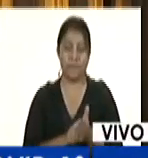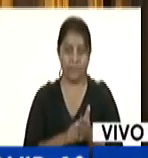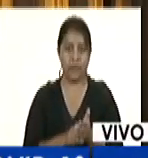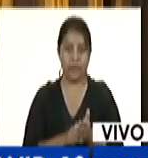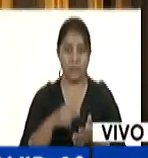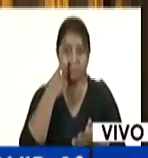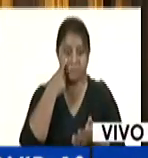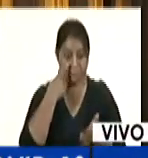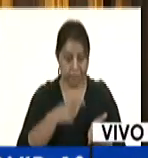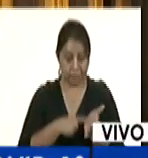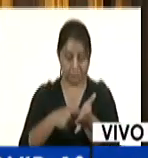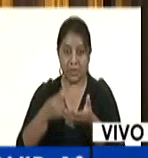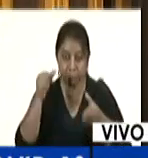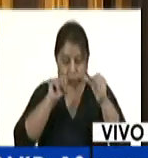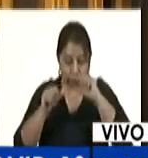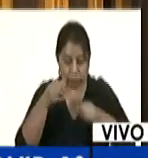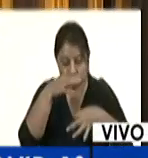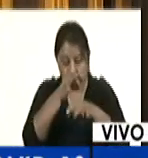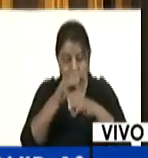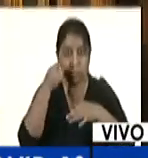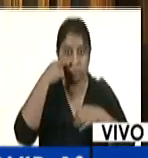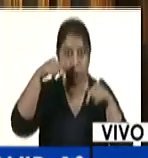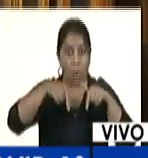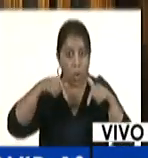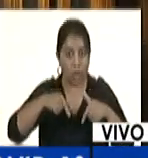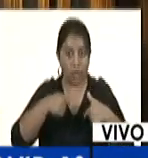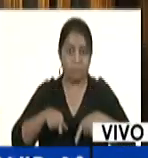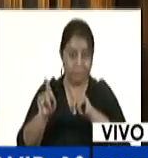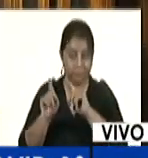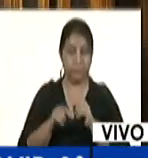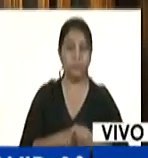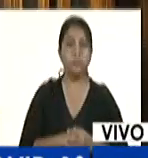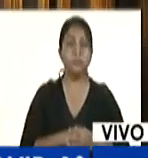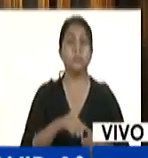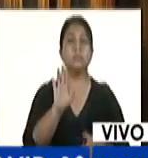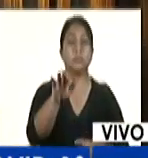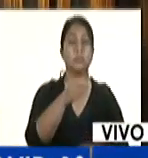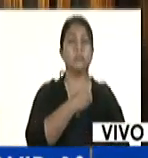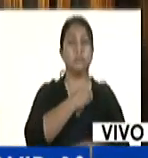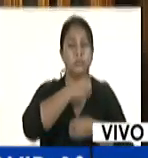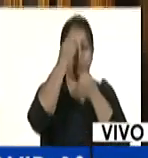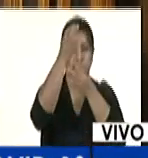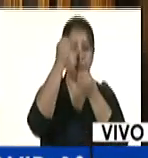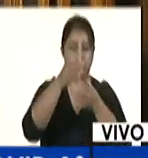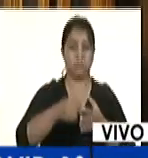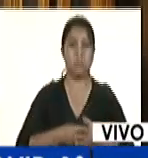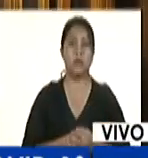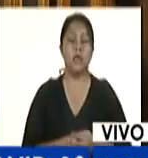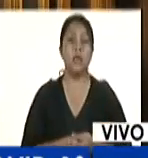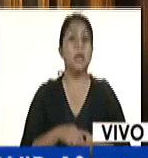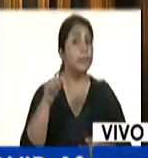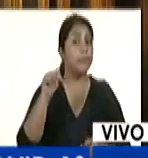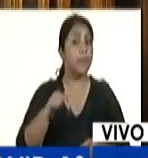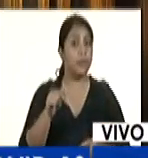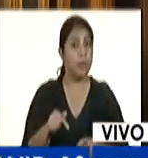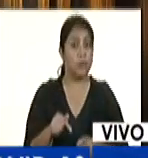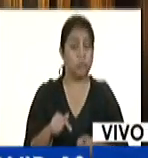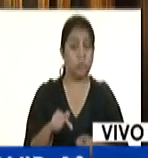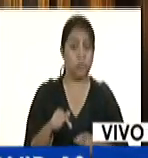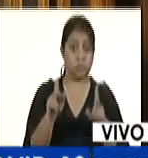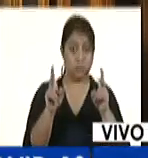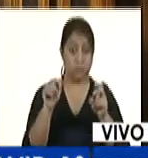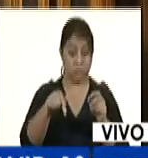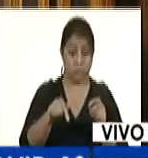puestas en el Laboratorio Nacional de Salud el día de hoy. Quiero contarles algo. De estos casos que